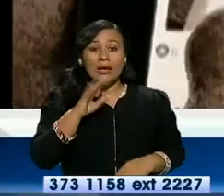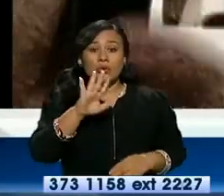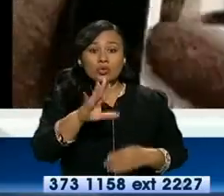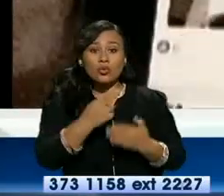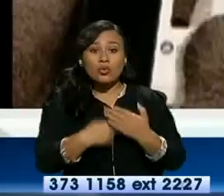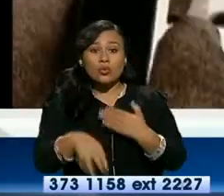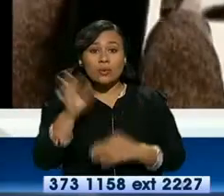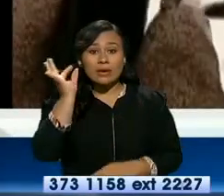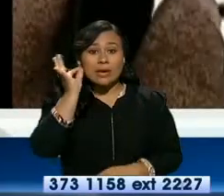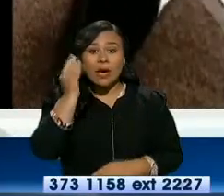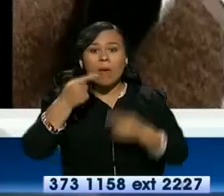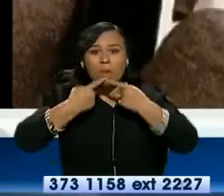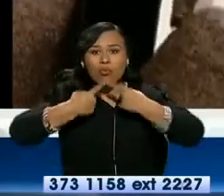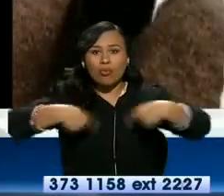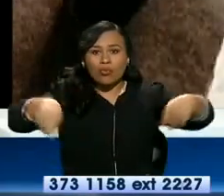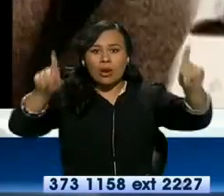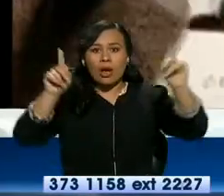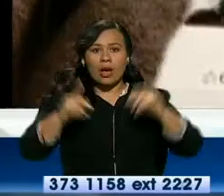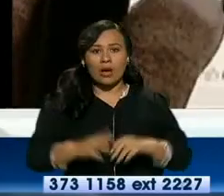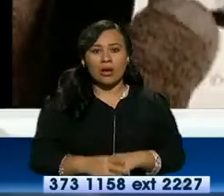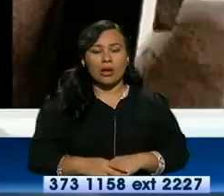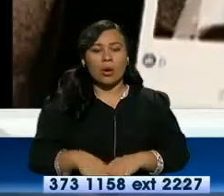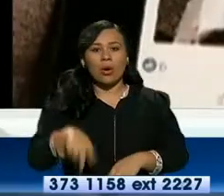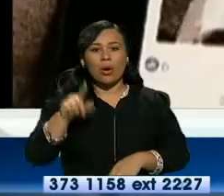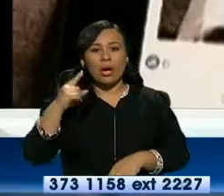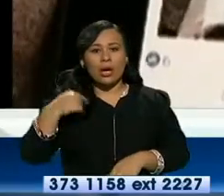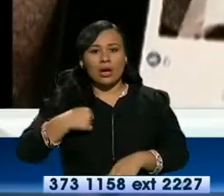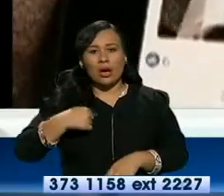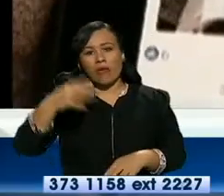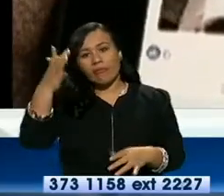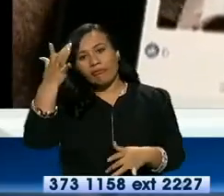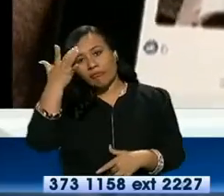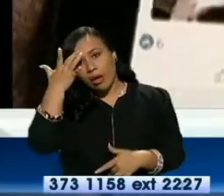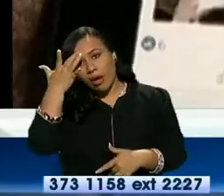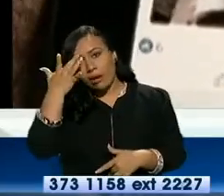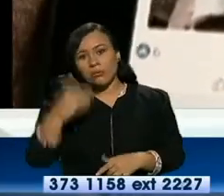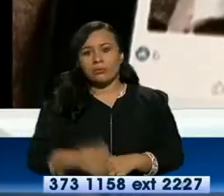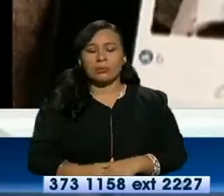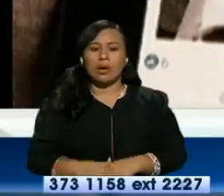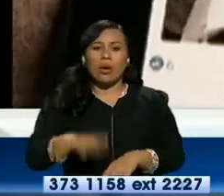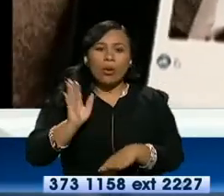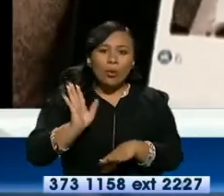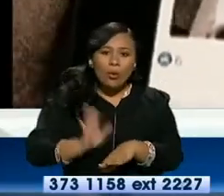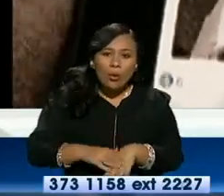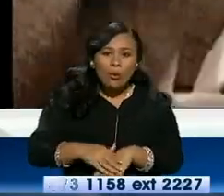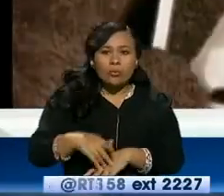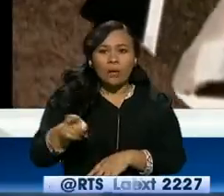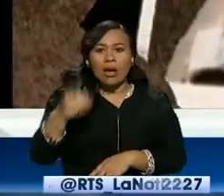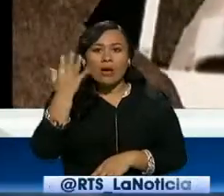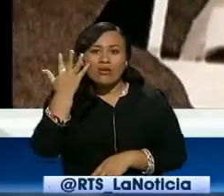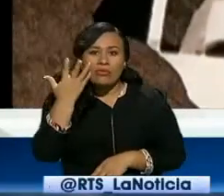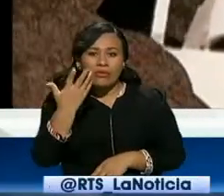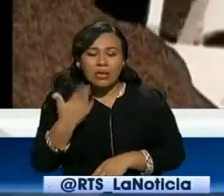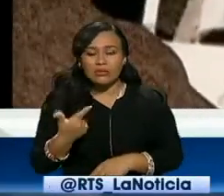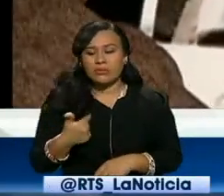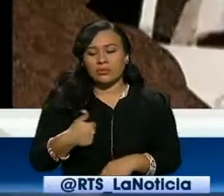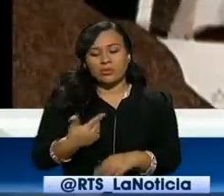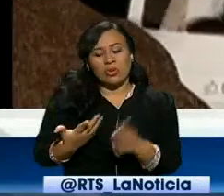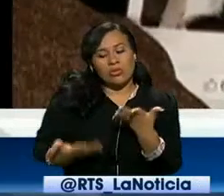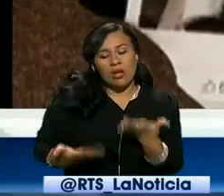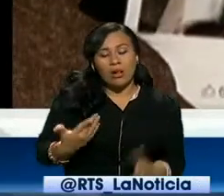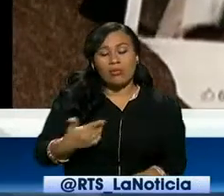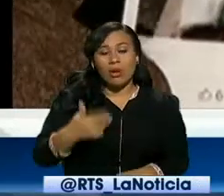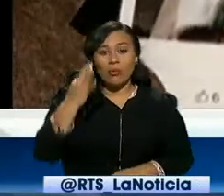publicado una niña enferma, toda entubada, y una tumba con todo eso. Supo